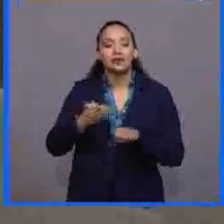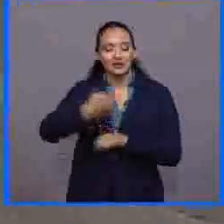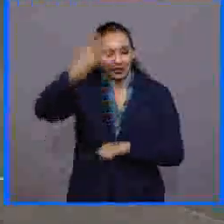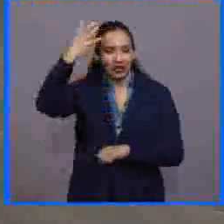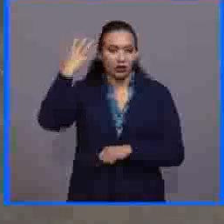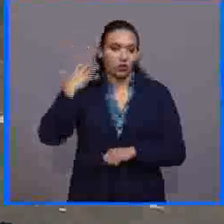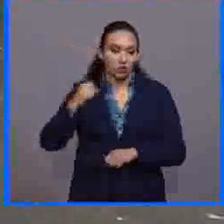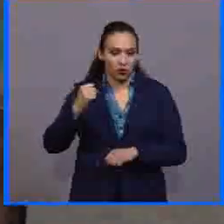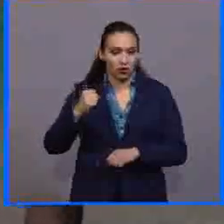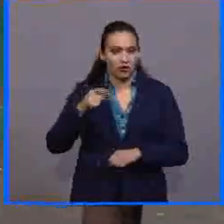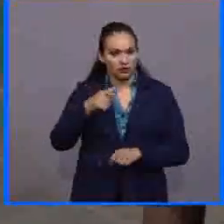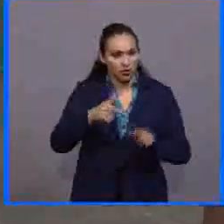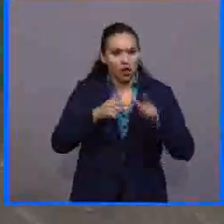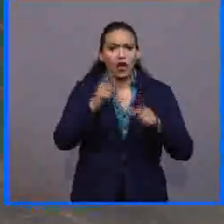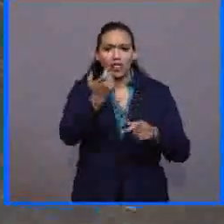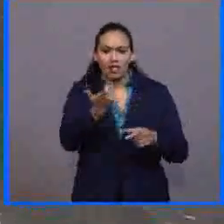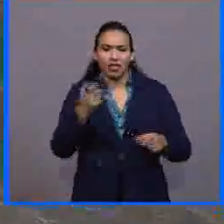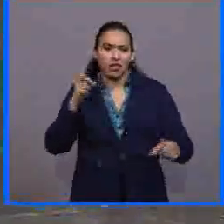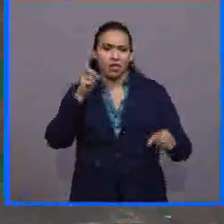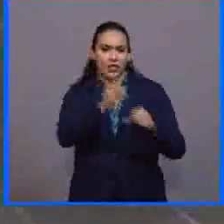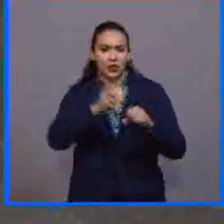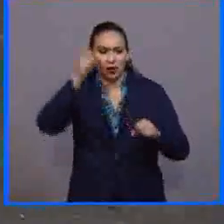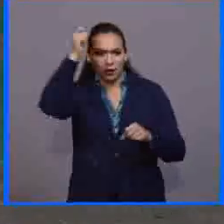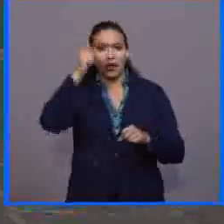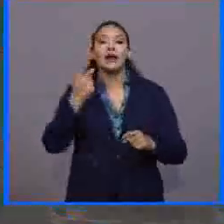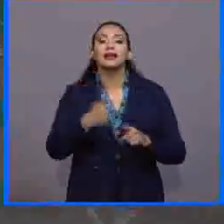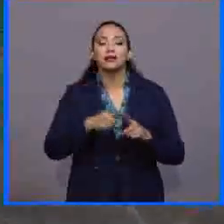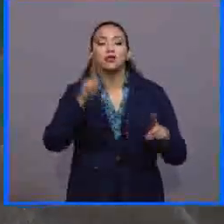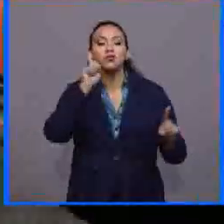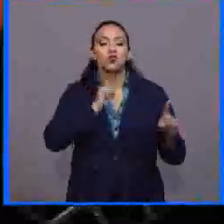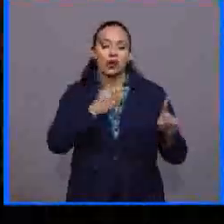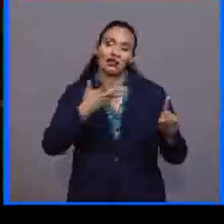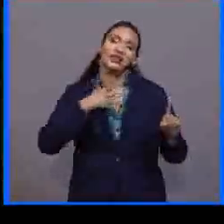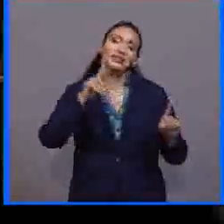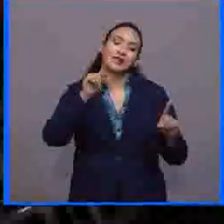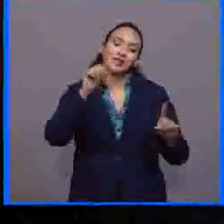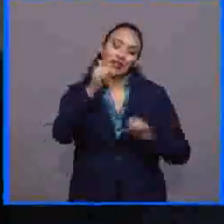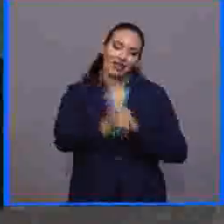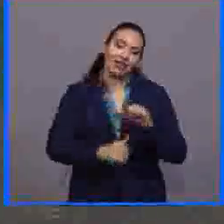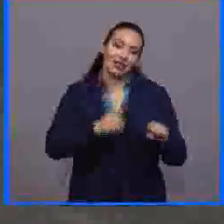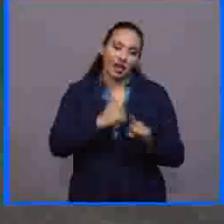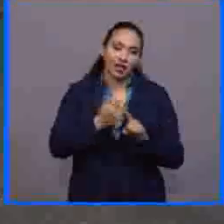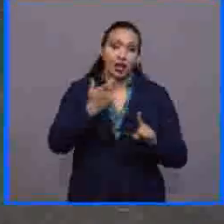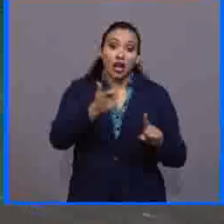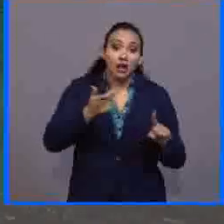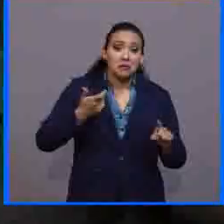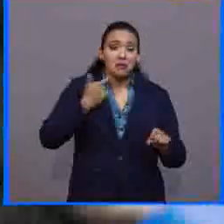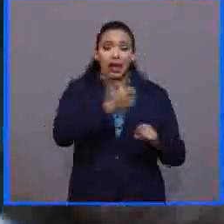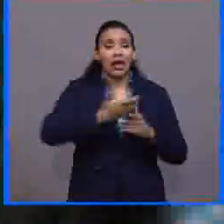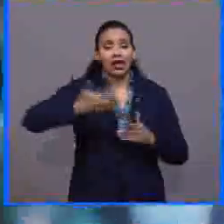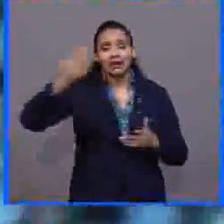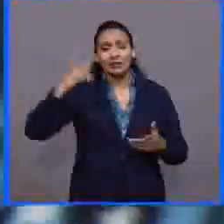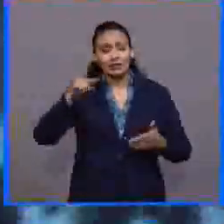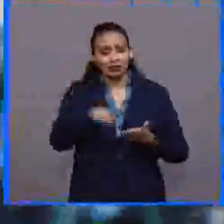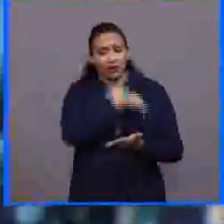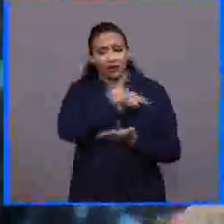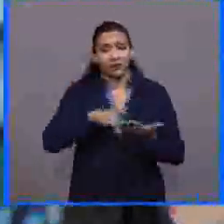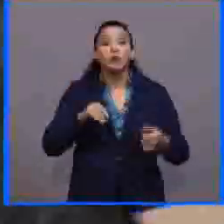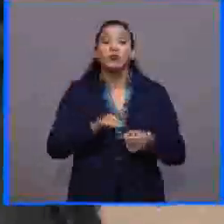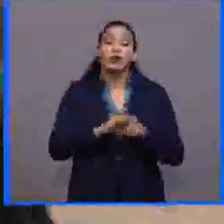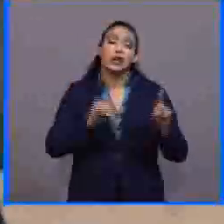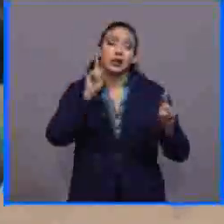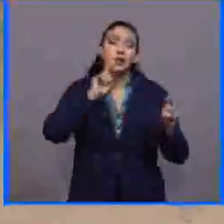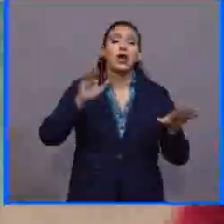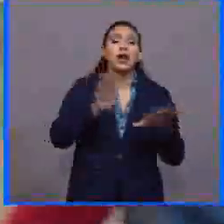Morelos, continúe depositando su pensión a una mujer de 70 años a quien le fue suspendido el beneficio porque se fue a vivir